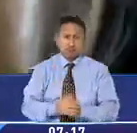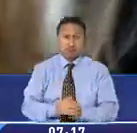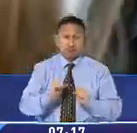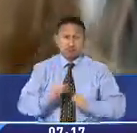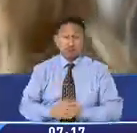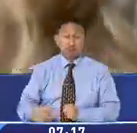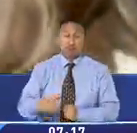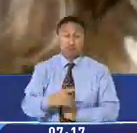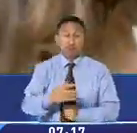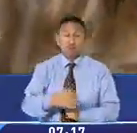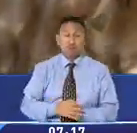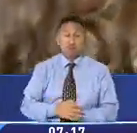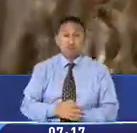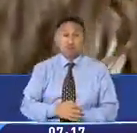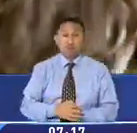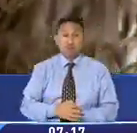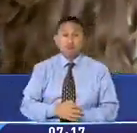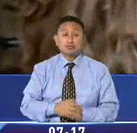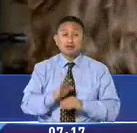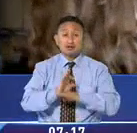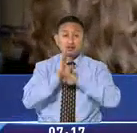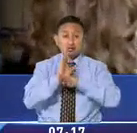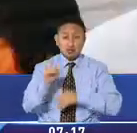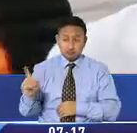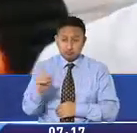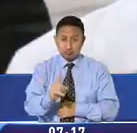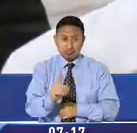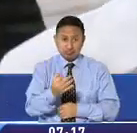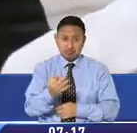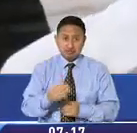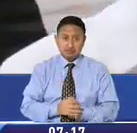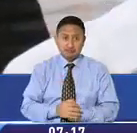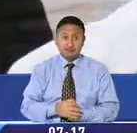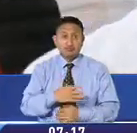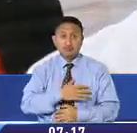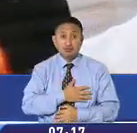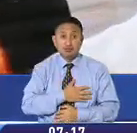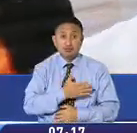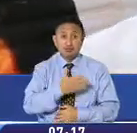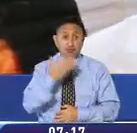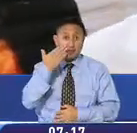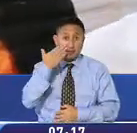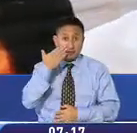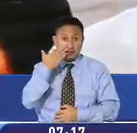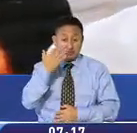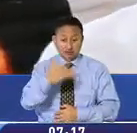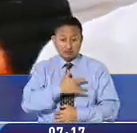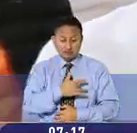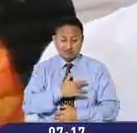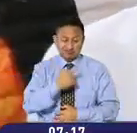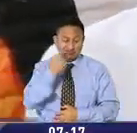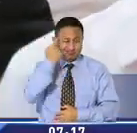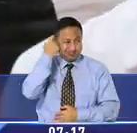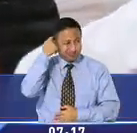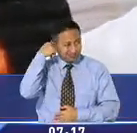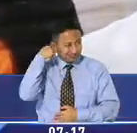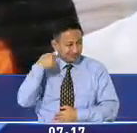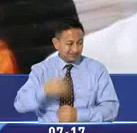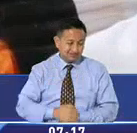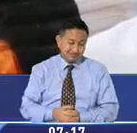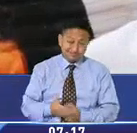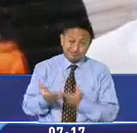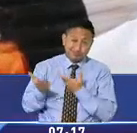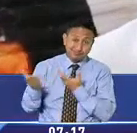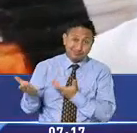de versiones no avanza con prontitud. Como madre, me siento muy decepcionada por todos